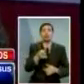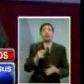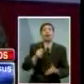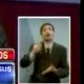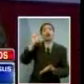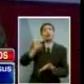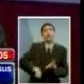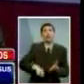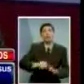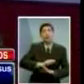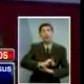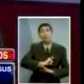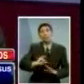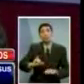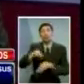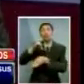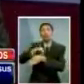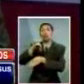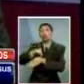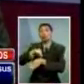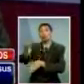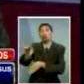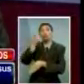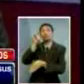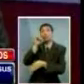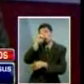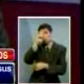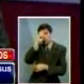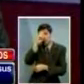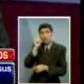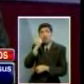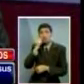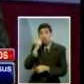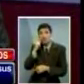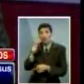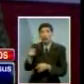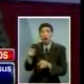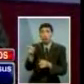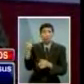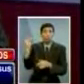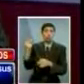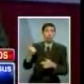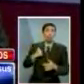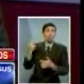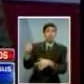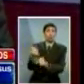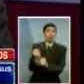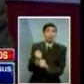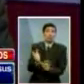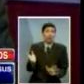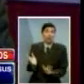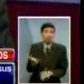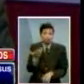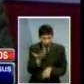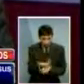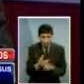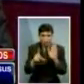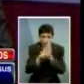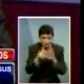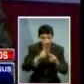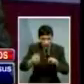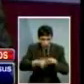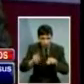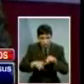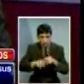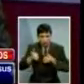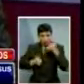después como médico en un hospital haciendo turno es una mala idea, que debería hacerse una legislación para que si alguien se presentó de